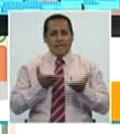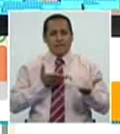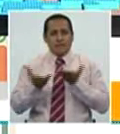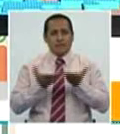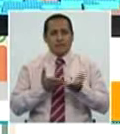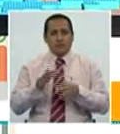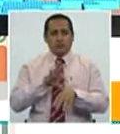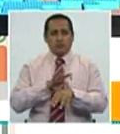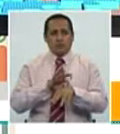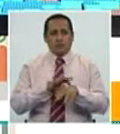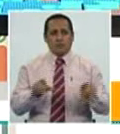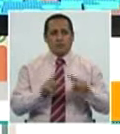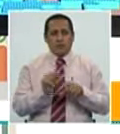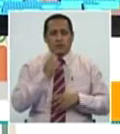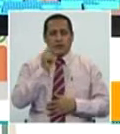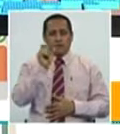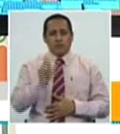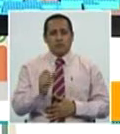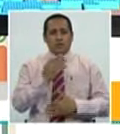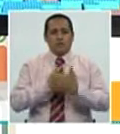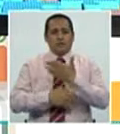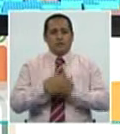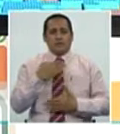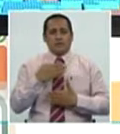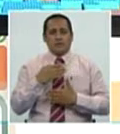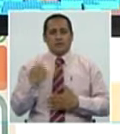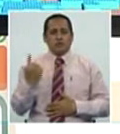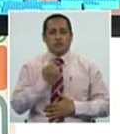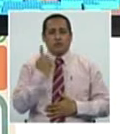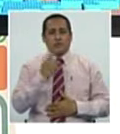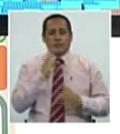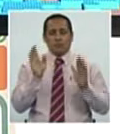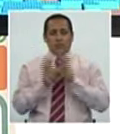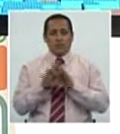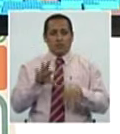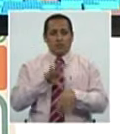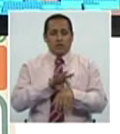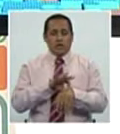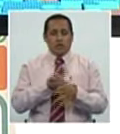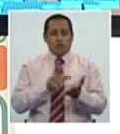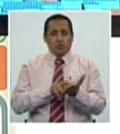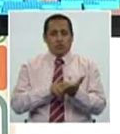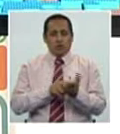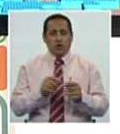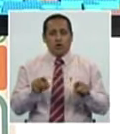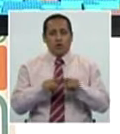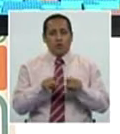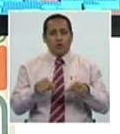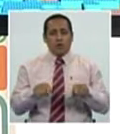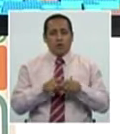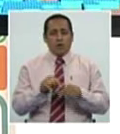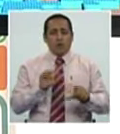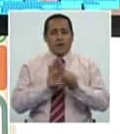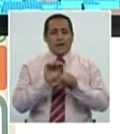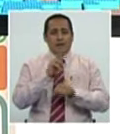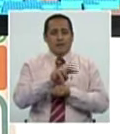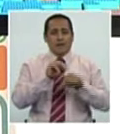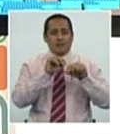preste los servicios de salud a la persona con discapacidad. Solamente que en el caso de salud, como está regido por